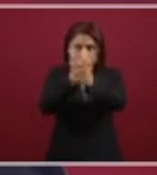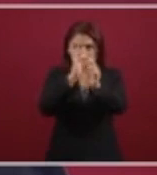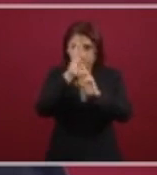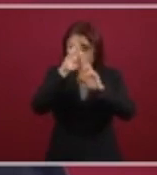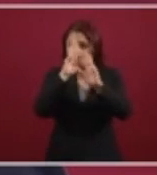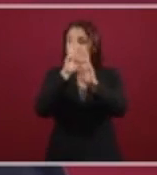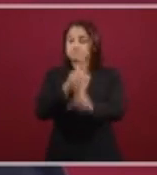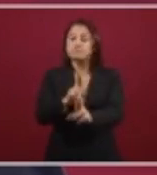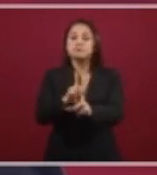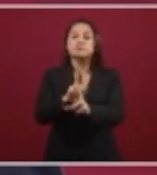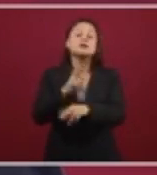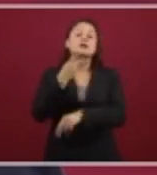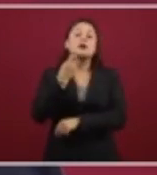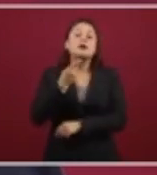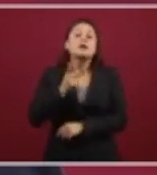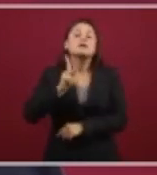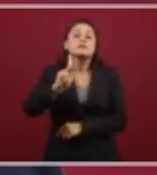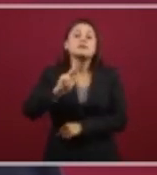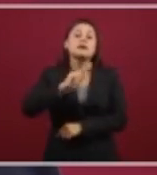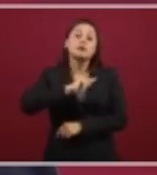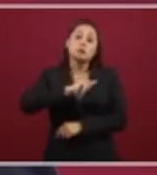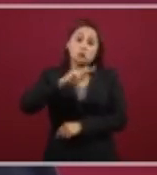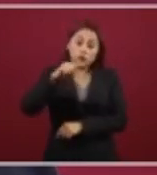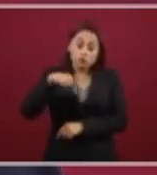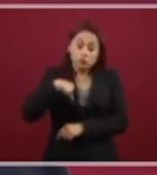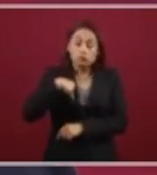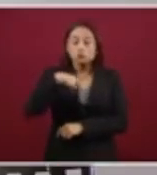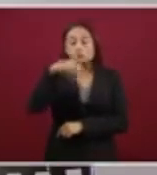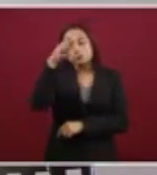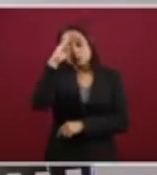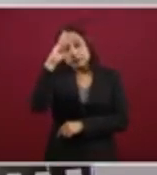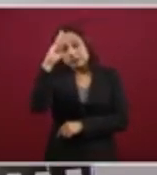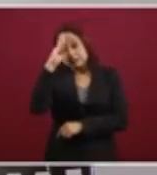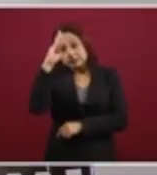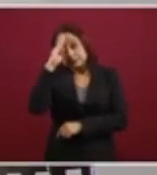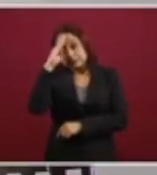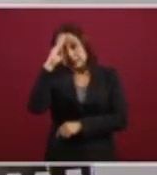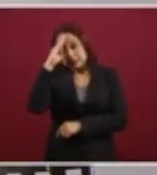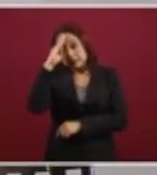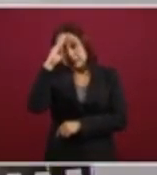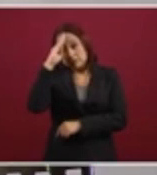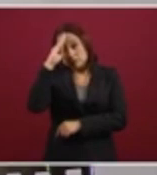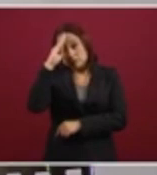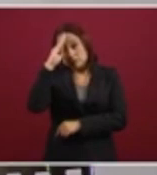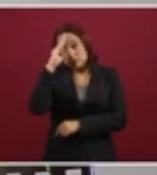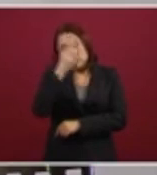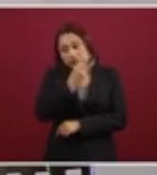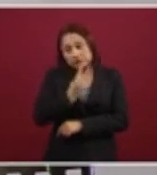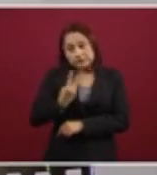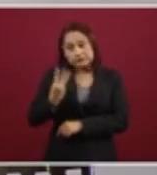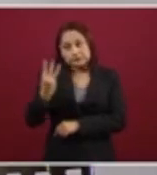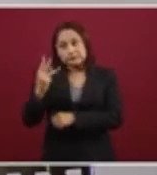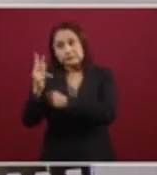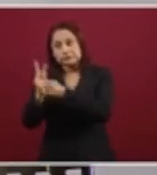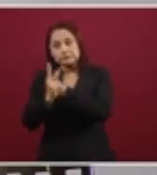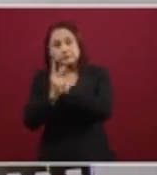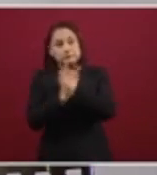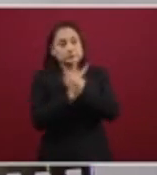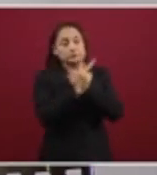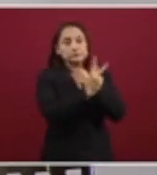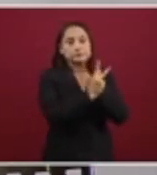consideramos que es conveniente para las tres naciones,